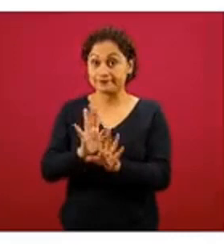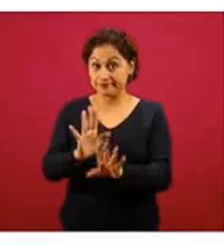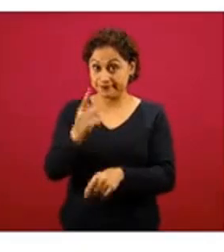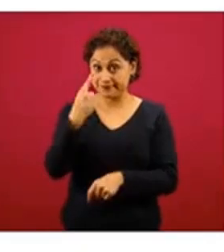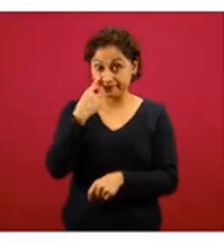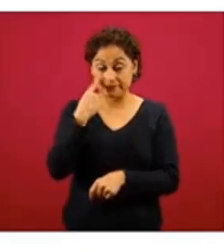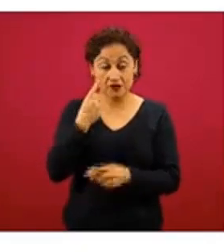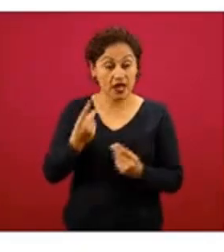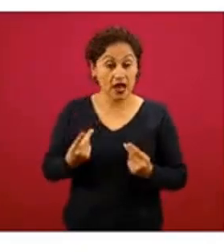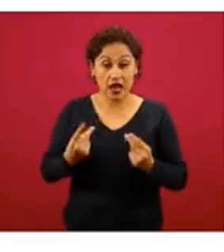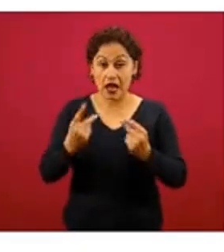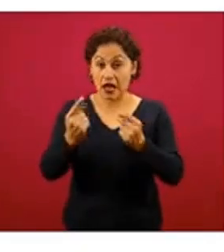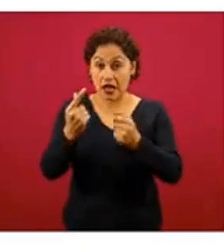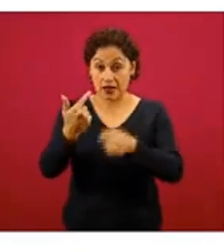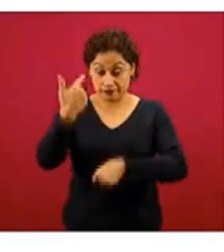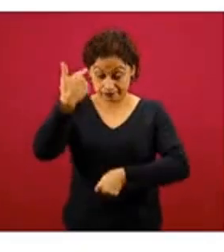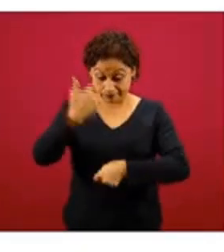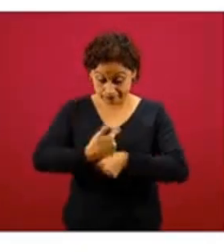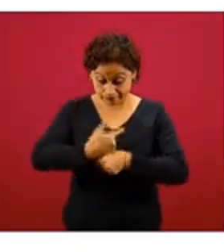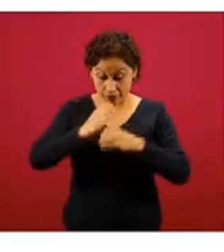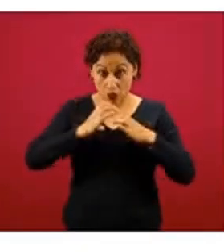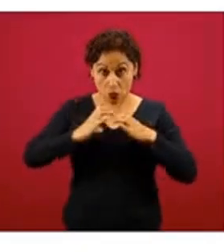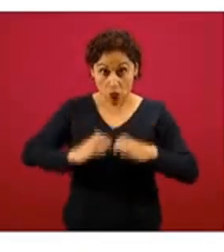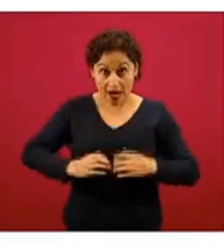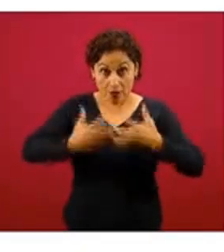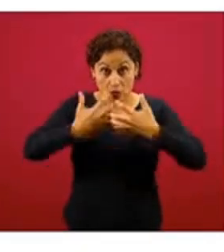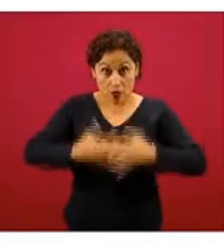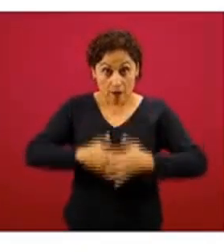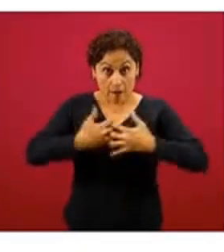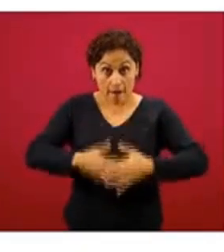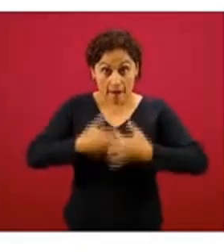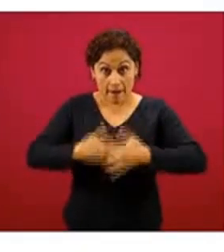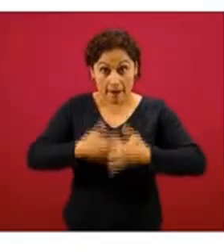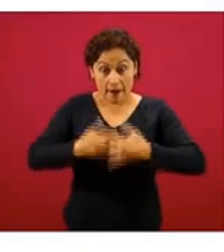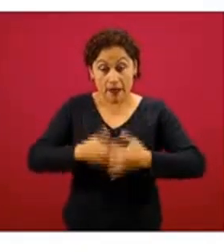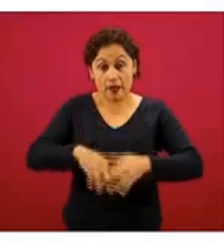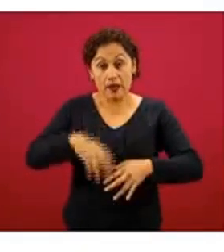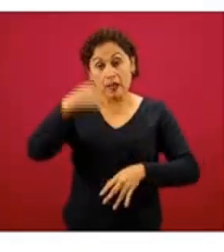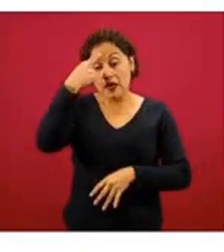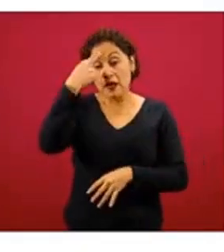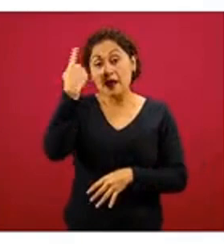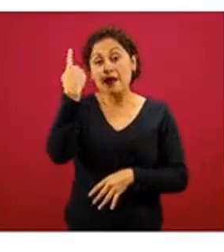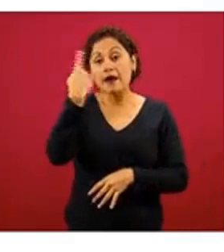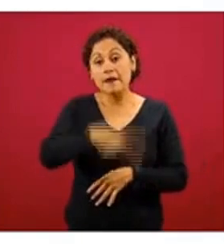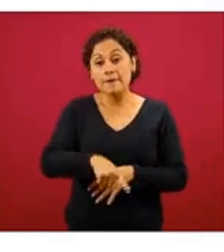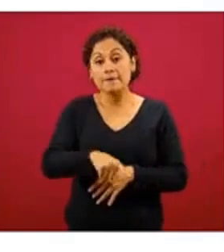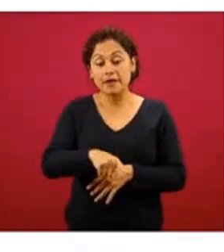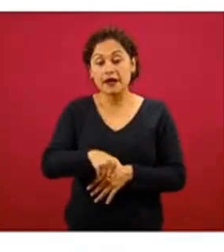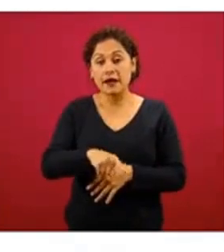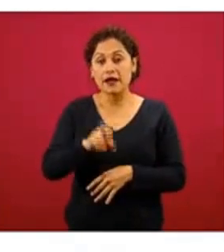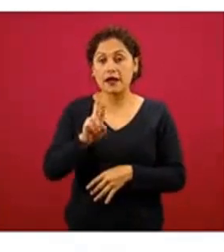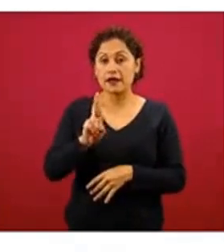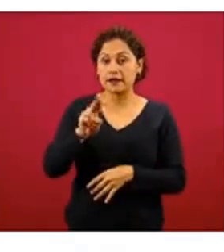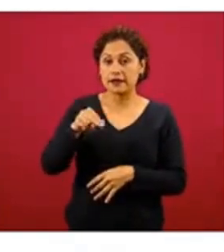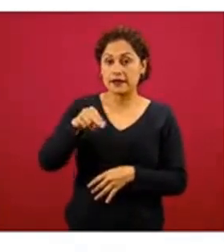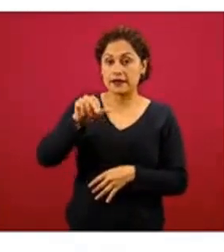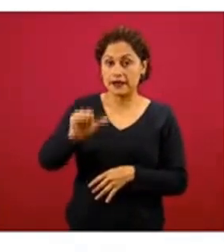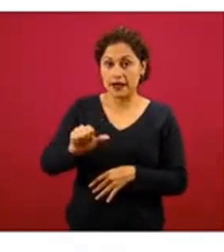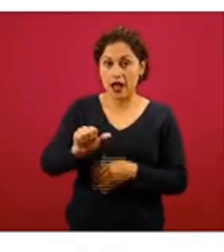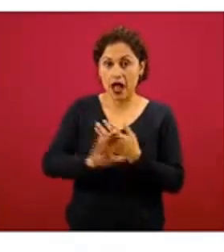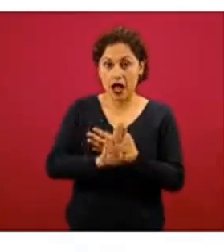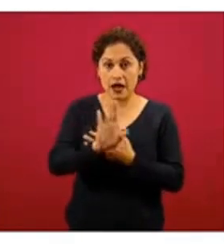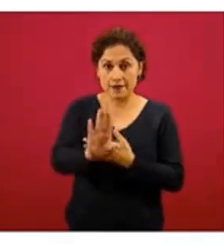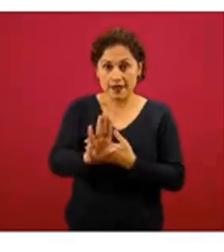la fábrica, donde están los elementos específicos para hacer que el RNA se replique, para